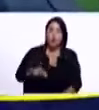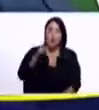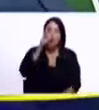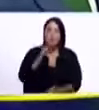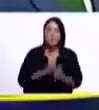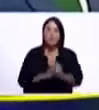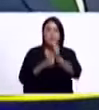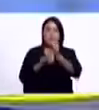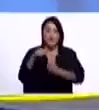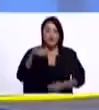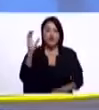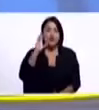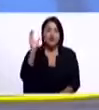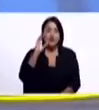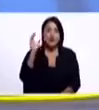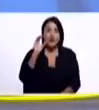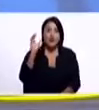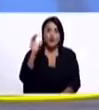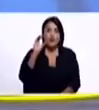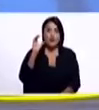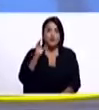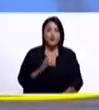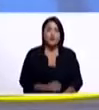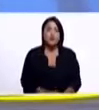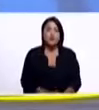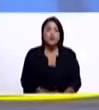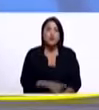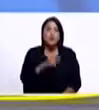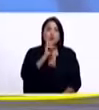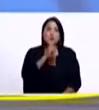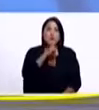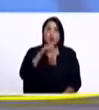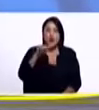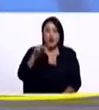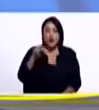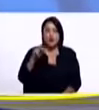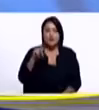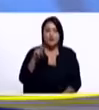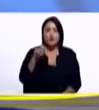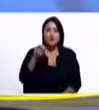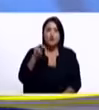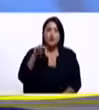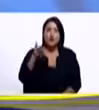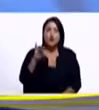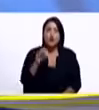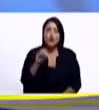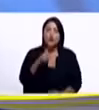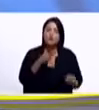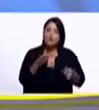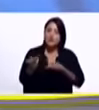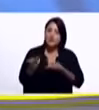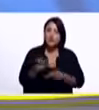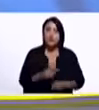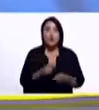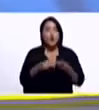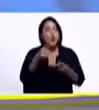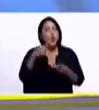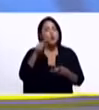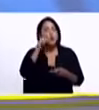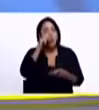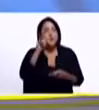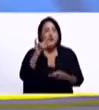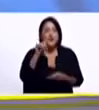caraqueño, discípulo de Arturo Uller Pietri, Antonio Ecarri, bienvenido, Eric Ondarroa